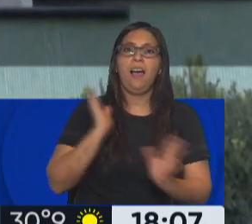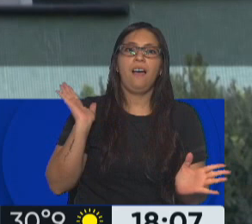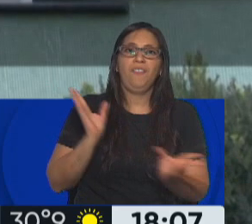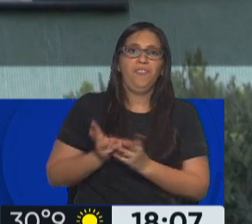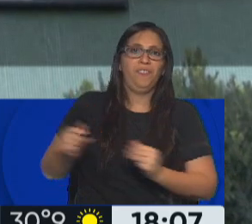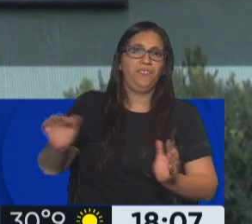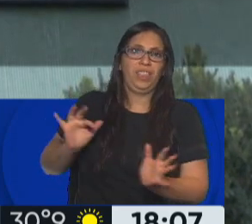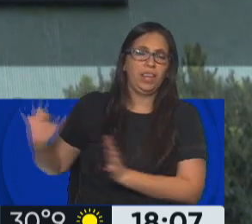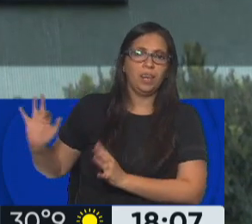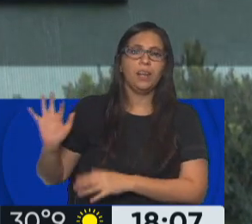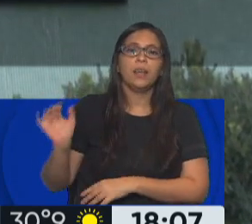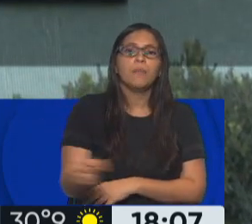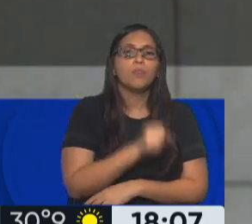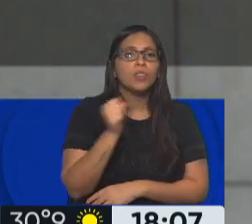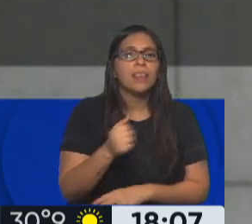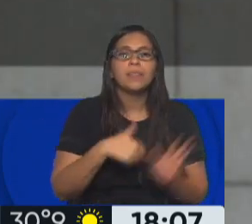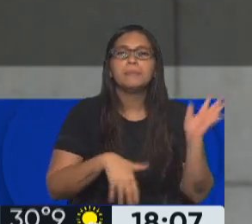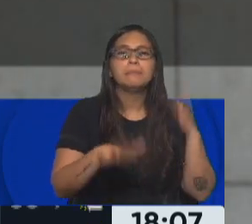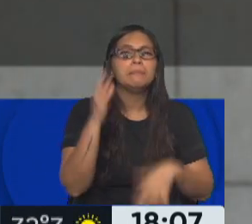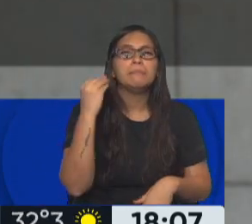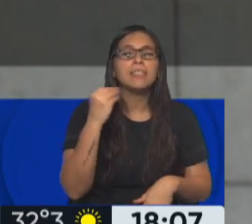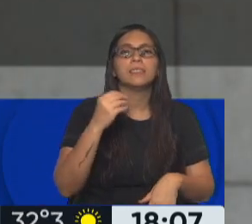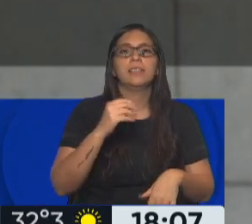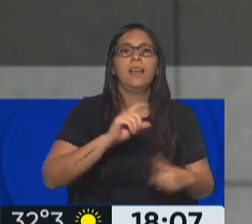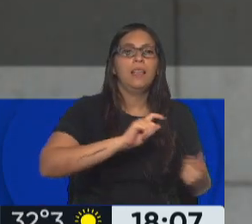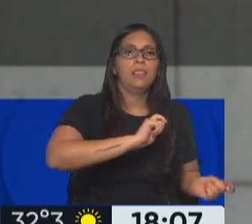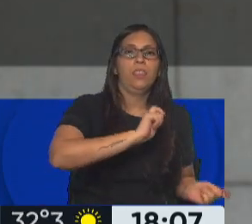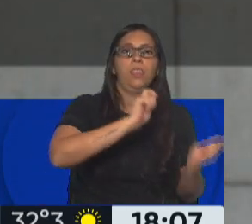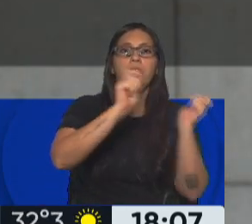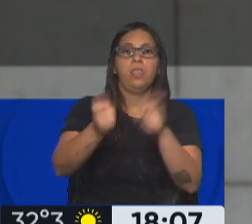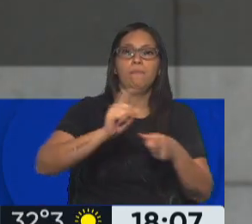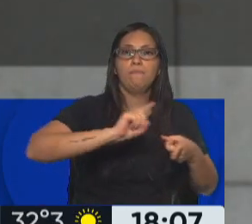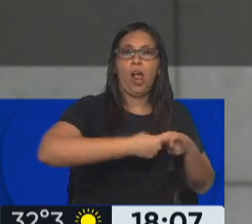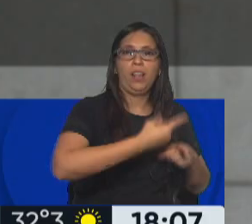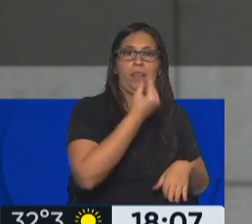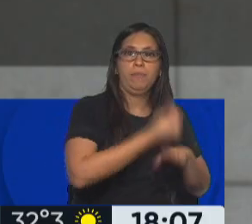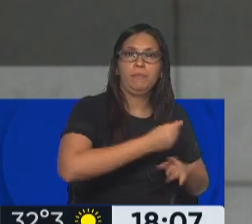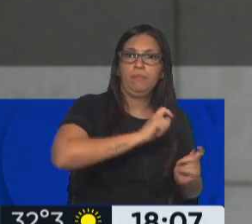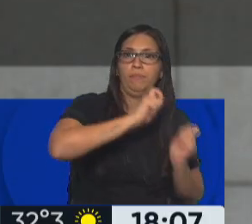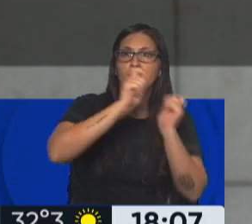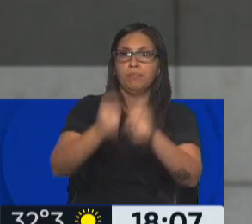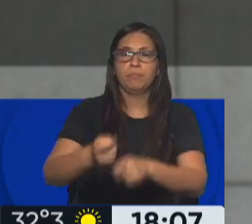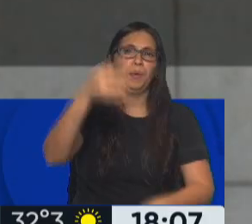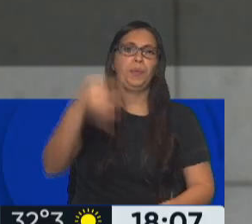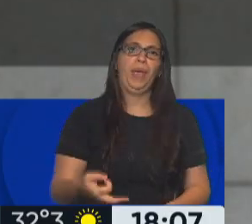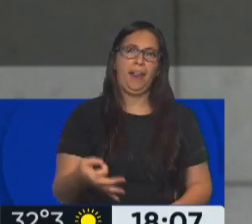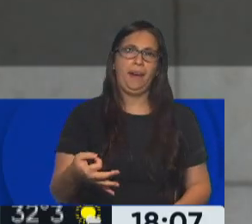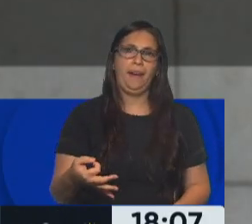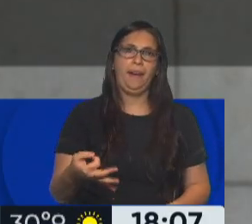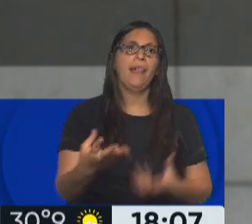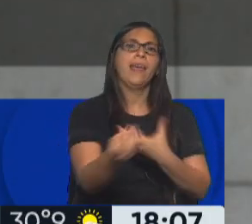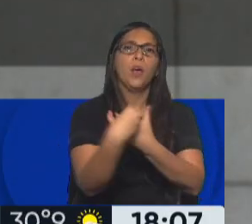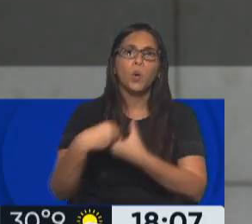it is the importance of making sure that we have a political transition that will be credible,